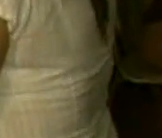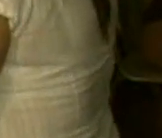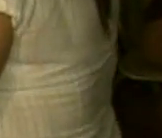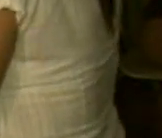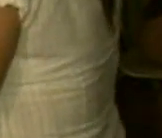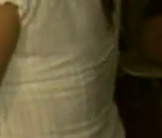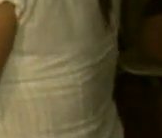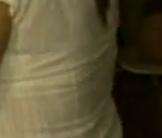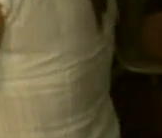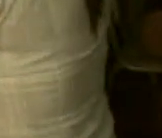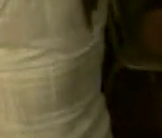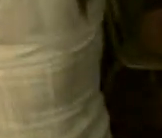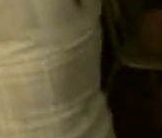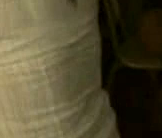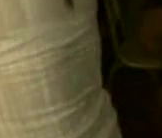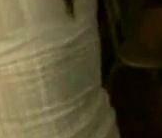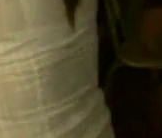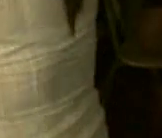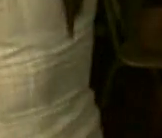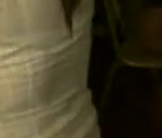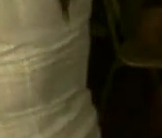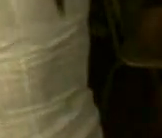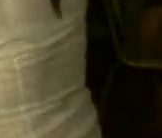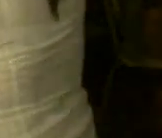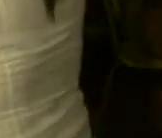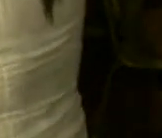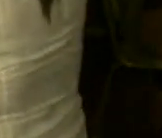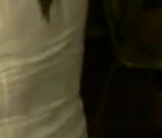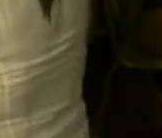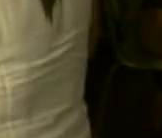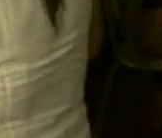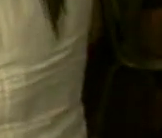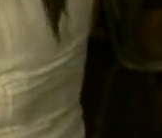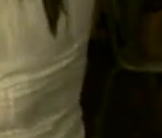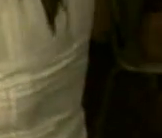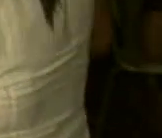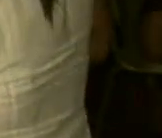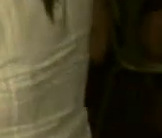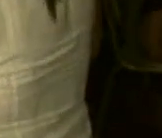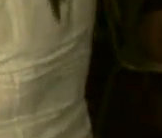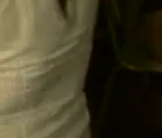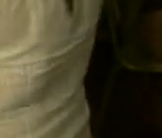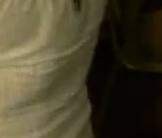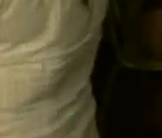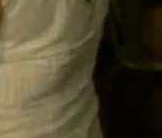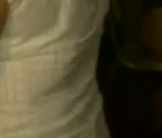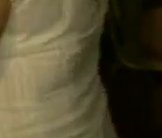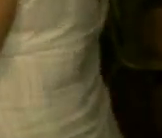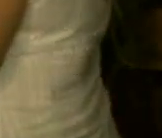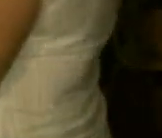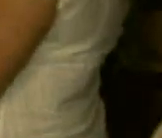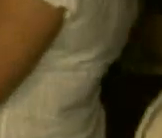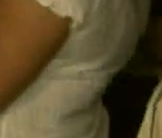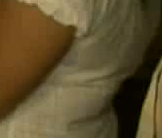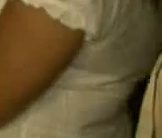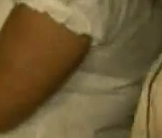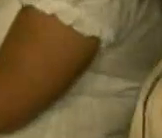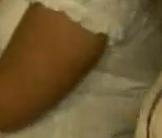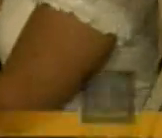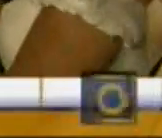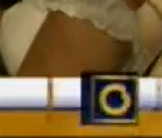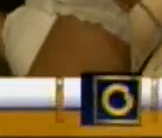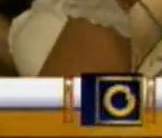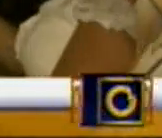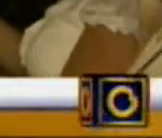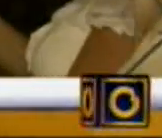país, las cautelares que se tomaron a Guillermo Zuluaga Núñez, Guillermo Zuluaga Ciso y los otros dos socios de las empresas Toyo. Bueno, buenas